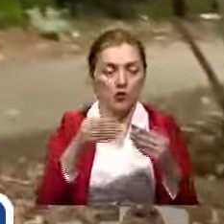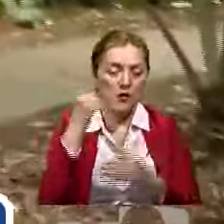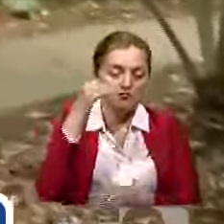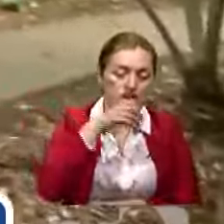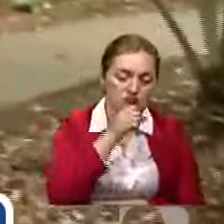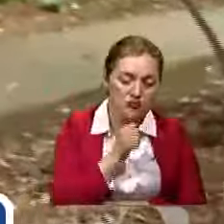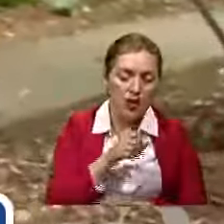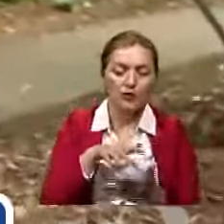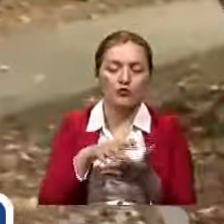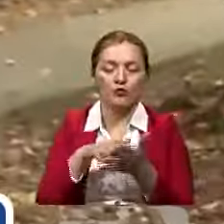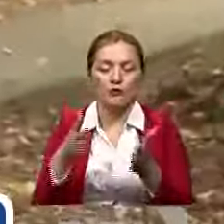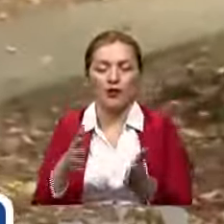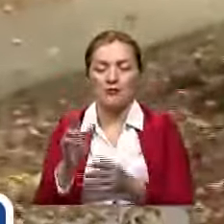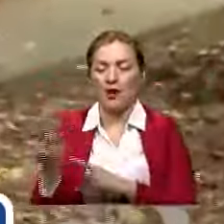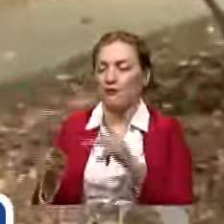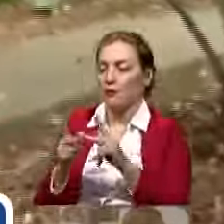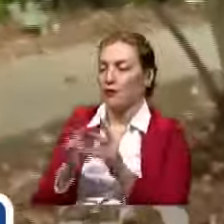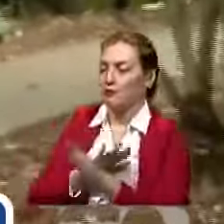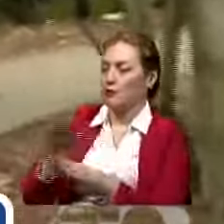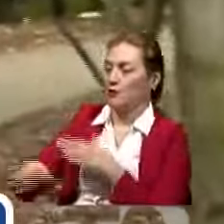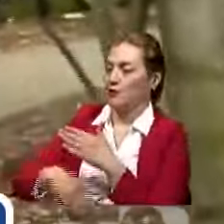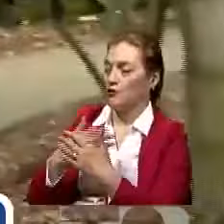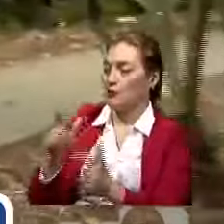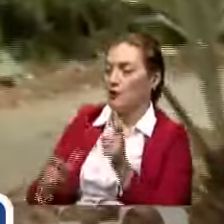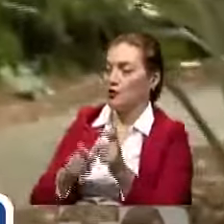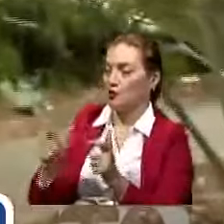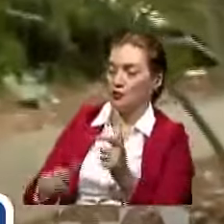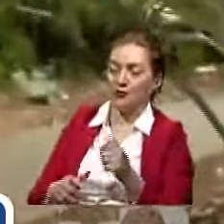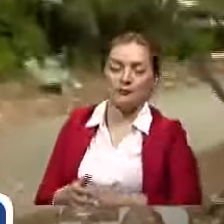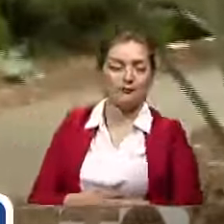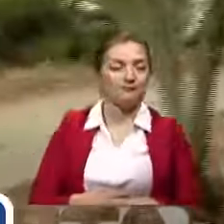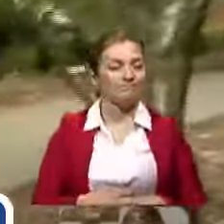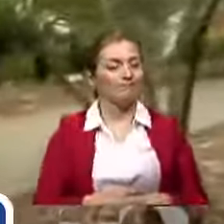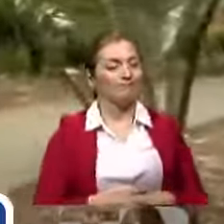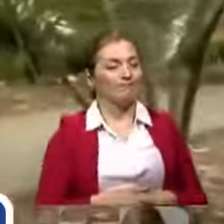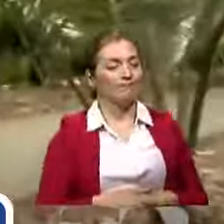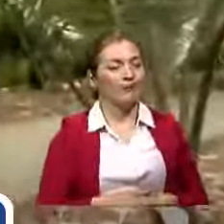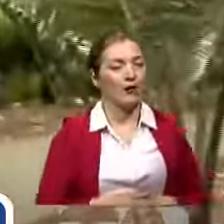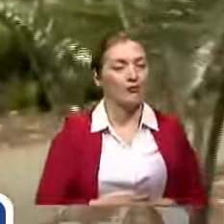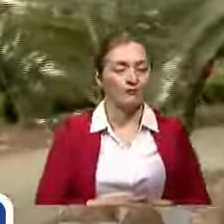Perfecto. Una invitación, entonces, para que vengan las personas de todas las edades. Así